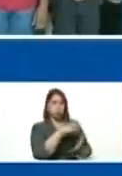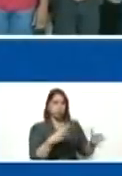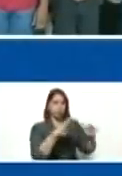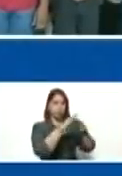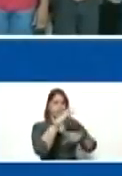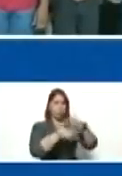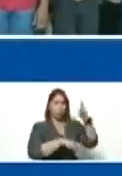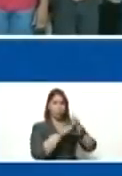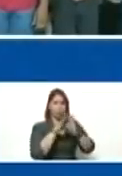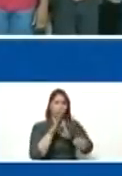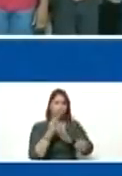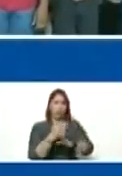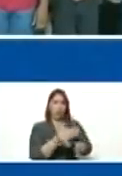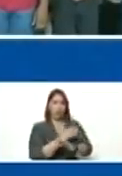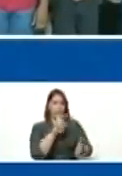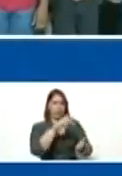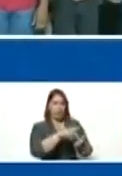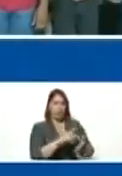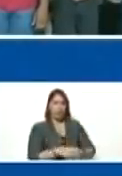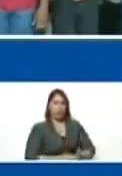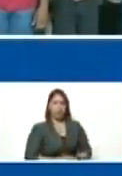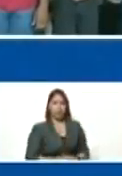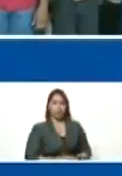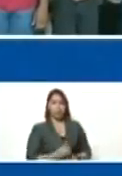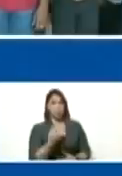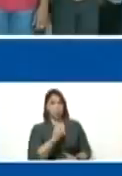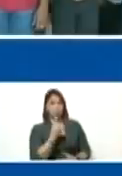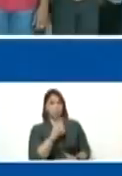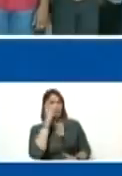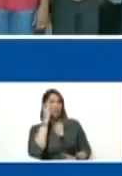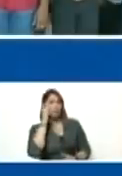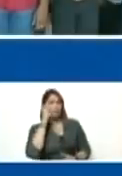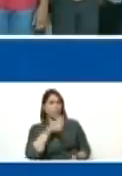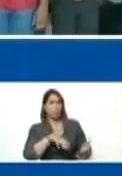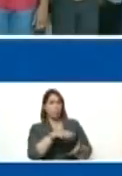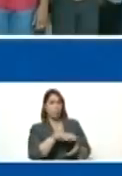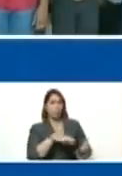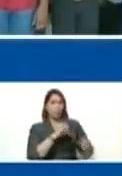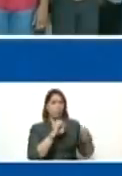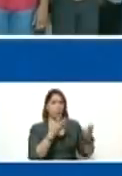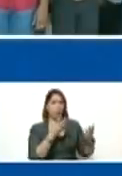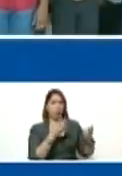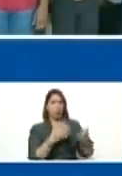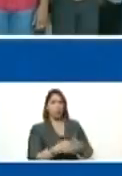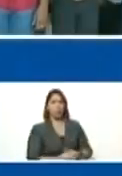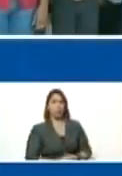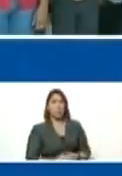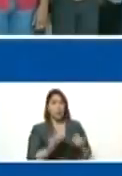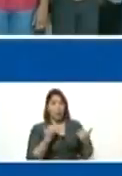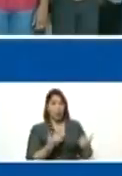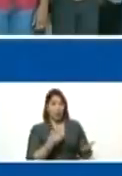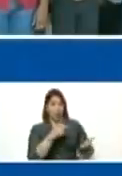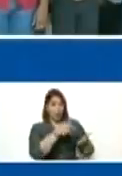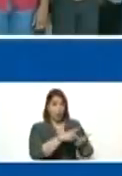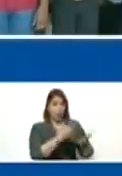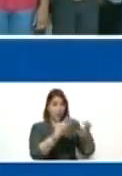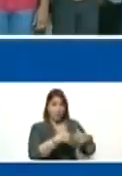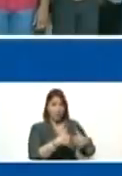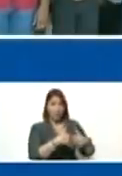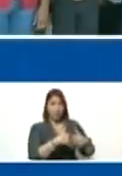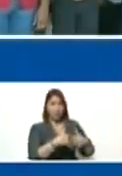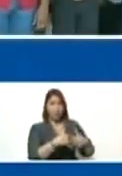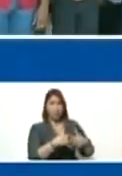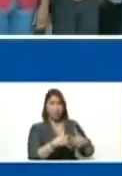producción. Antes uno llegaba y únicamente se discutían los problemas reivindicativos. Ahora uno llega y uno dice,